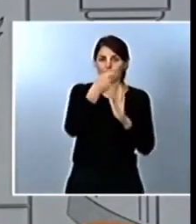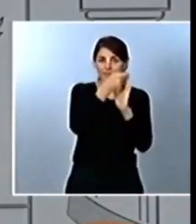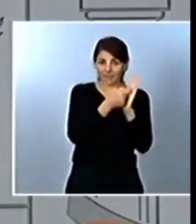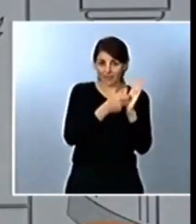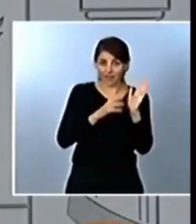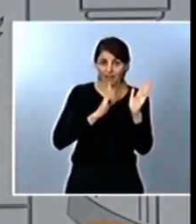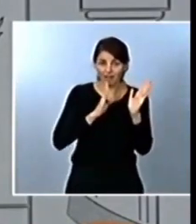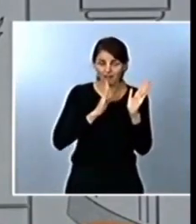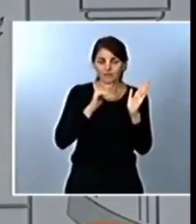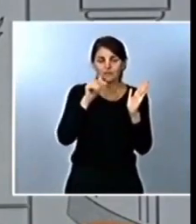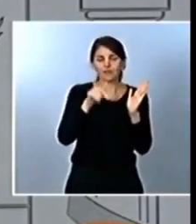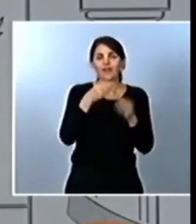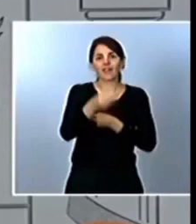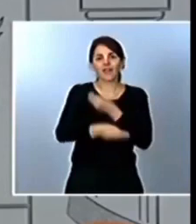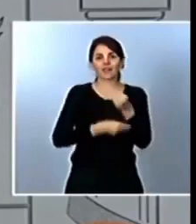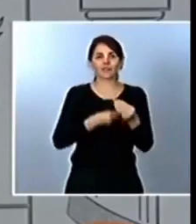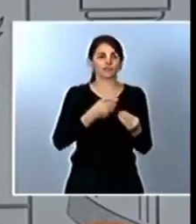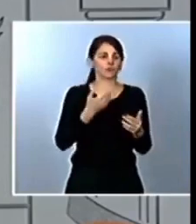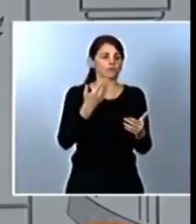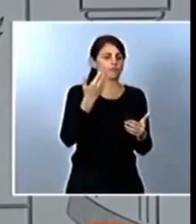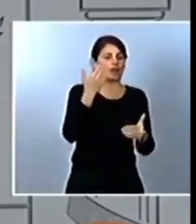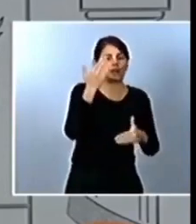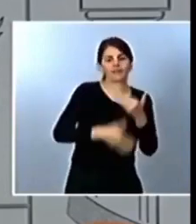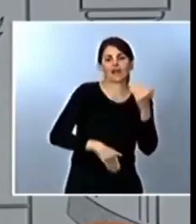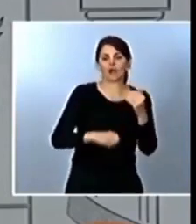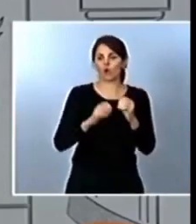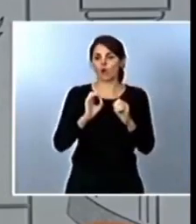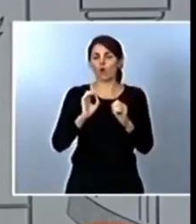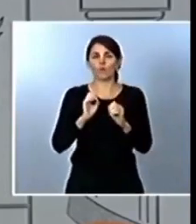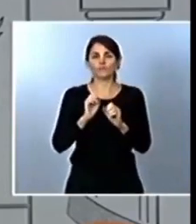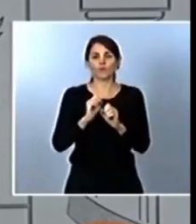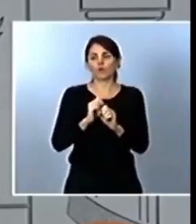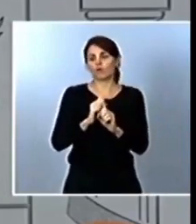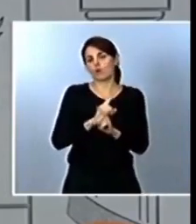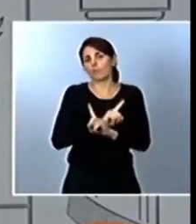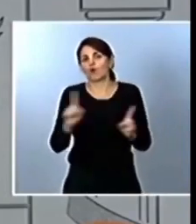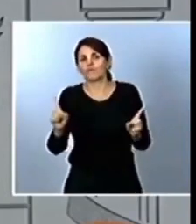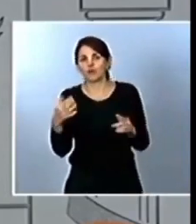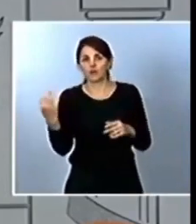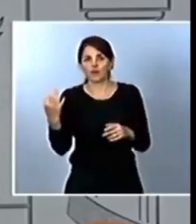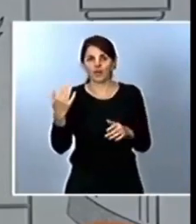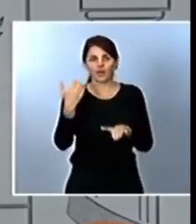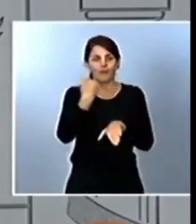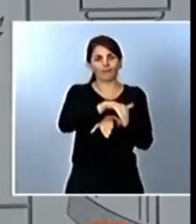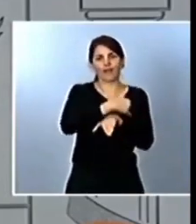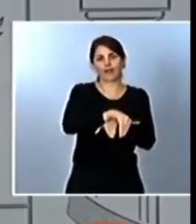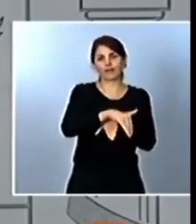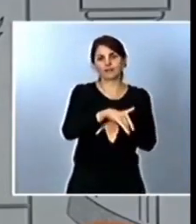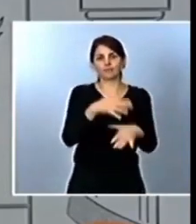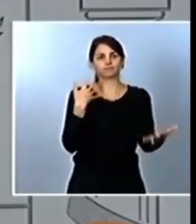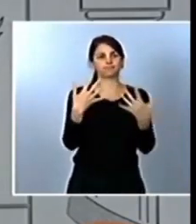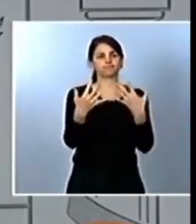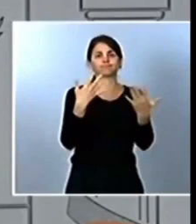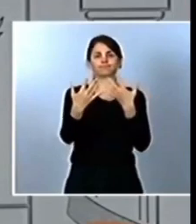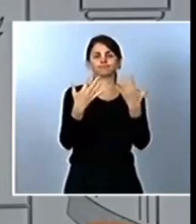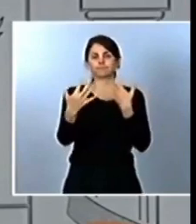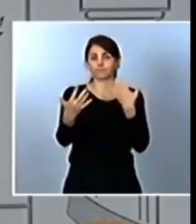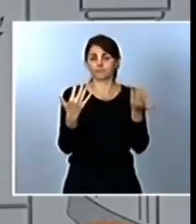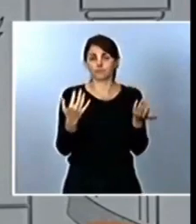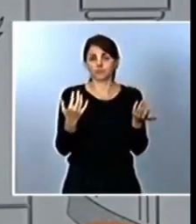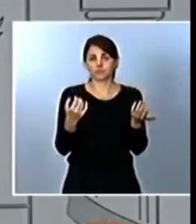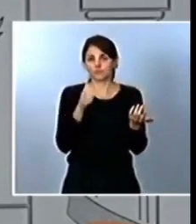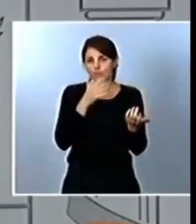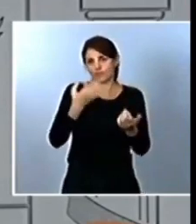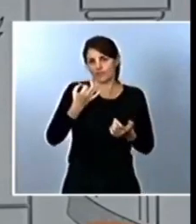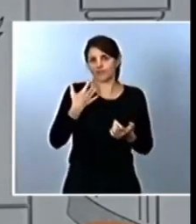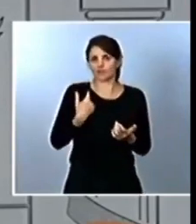la salida a la calle, salvo efectivamente razones muy argumentadas, muy tasadas en el Real Decreto de Estado de Alarma, a las cuales